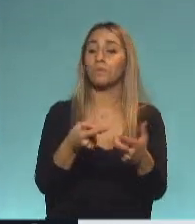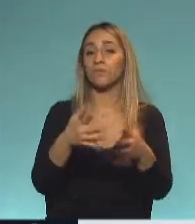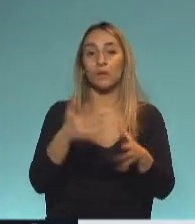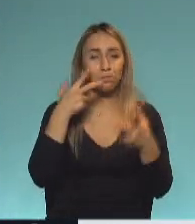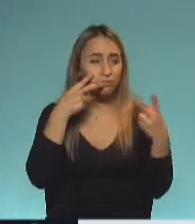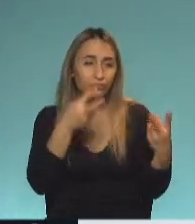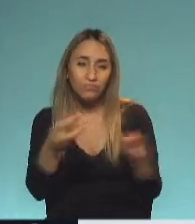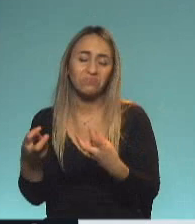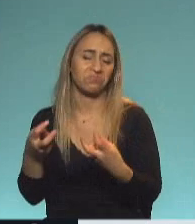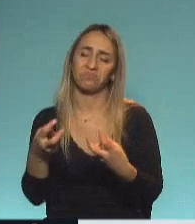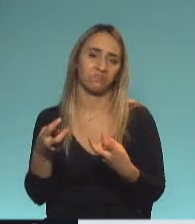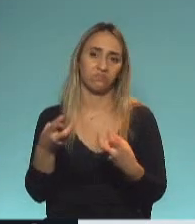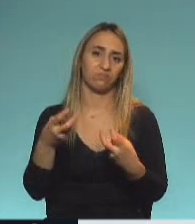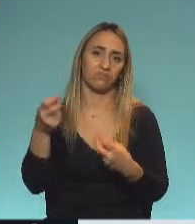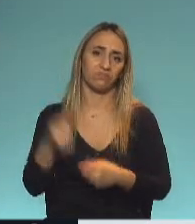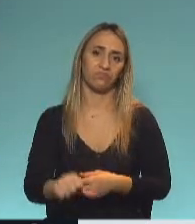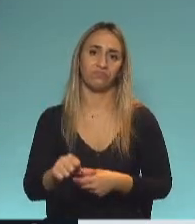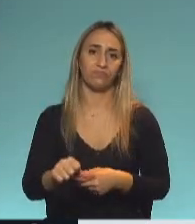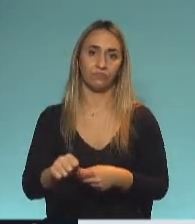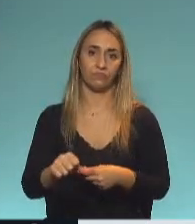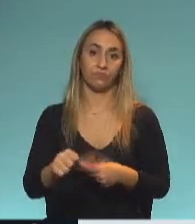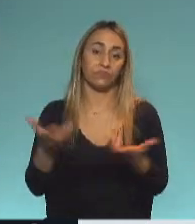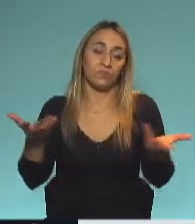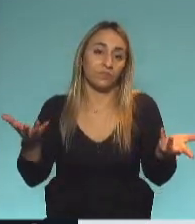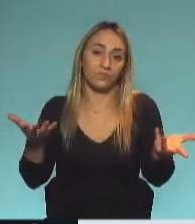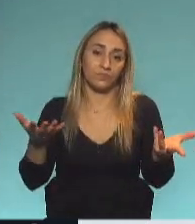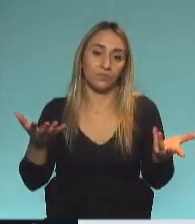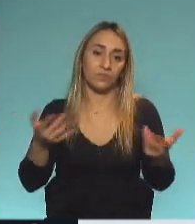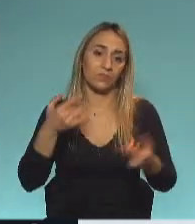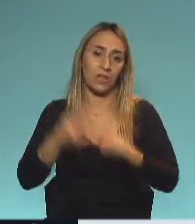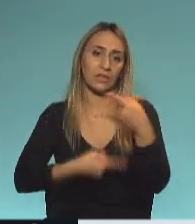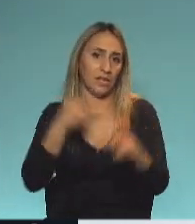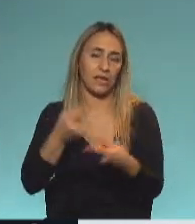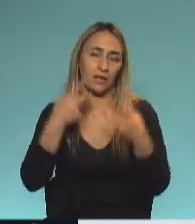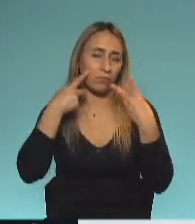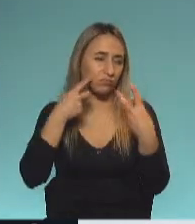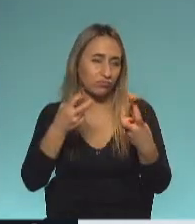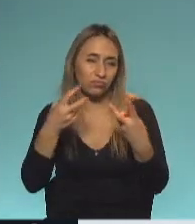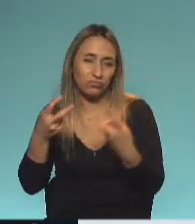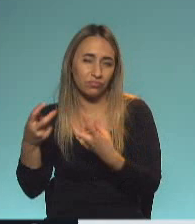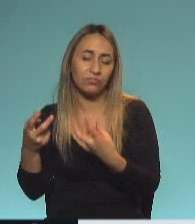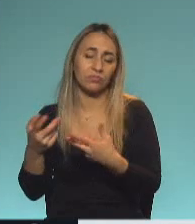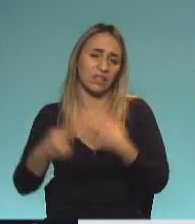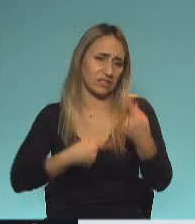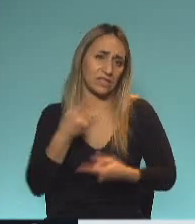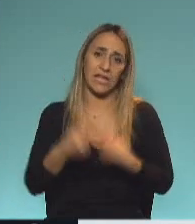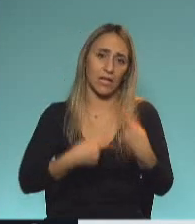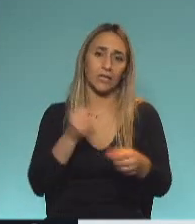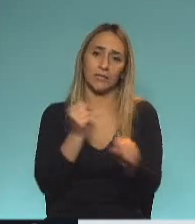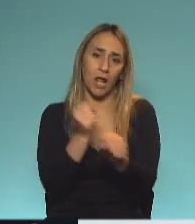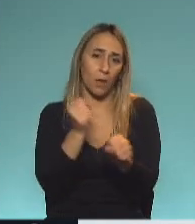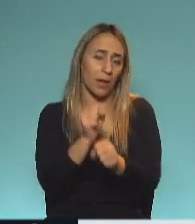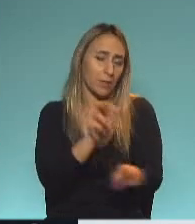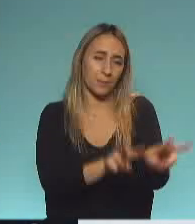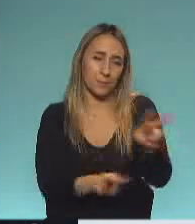todo negativo, así que bueno, van a seguir investigando y se va a seguir trabajando con